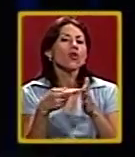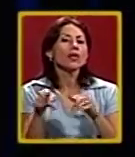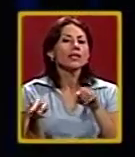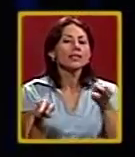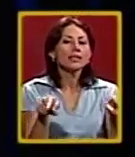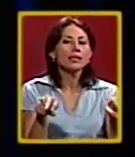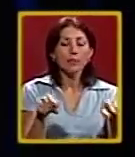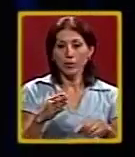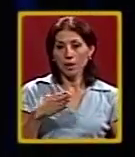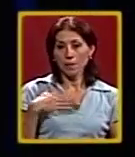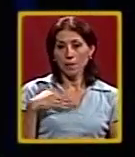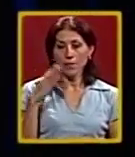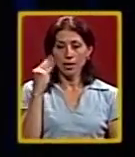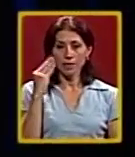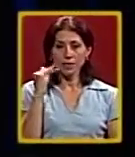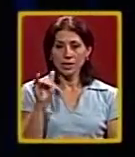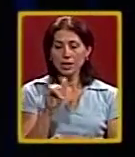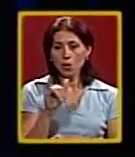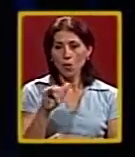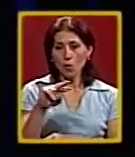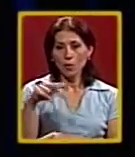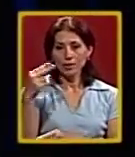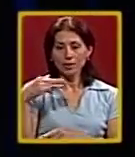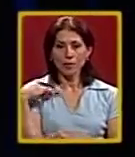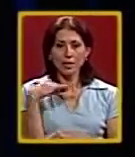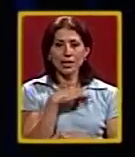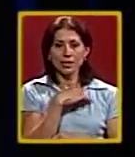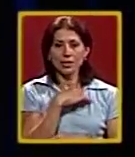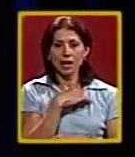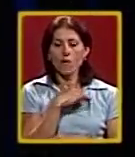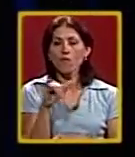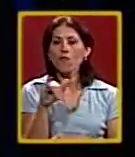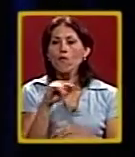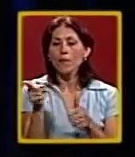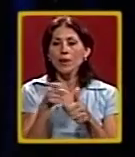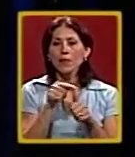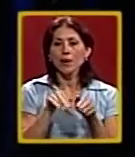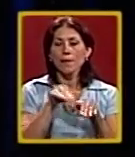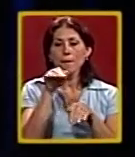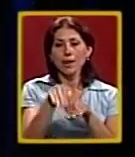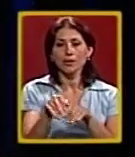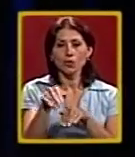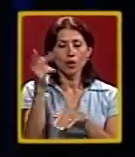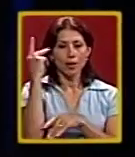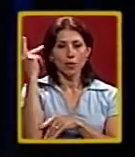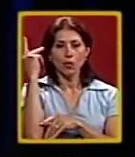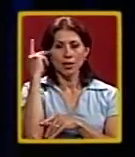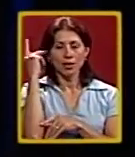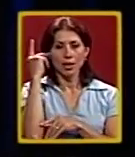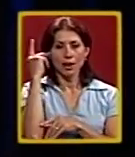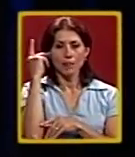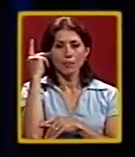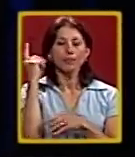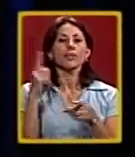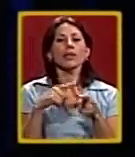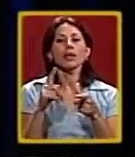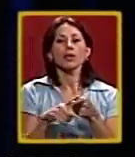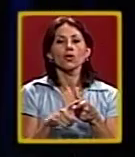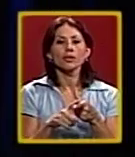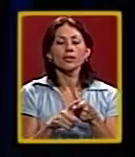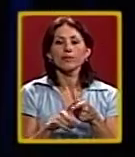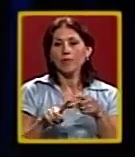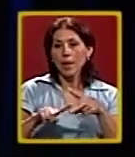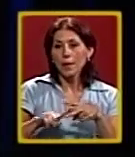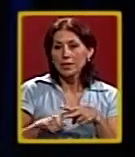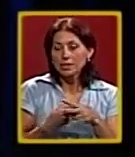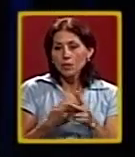como viceministra fue el primer paso que di en la política, en realidad, ¿verdad? Entonces era al